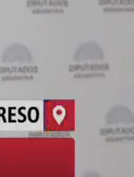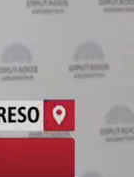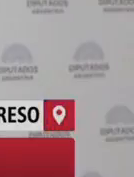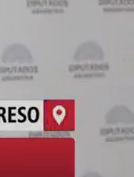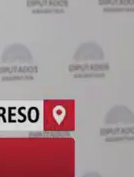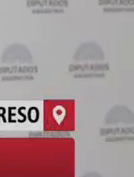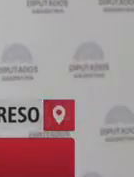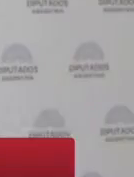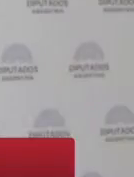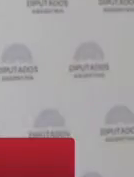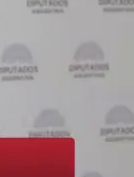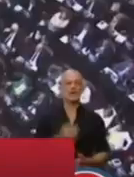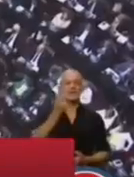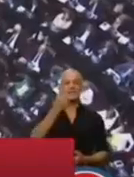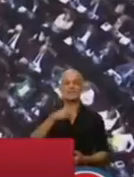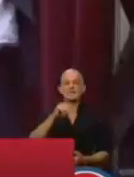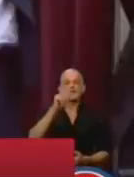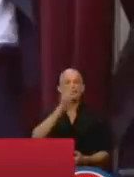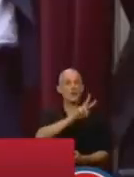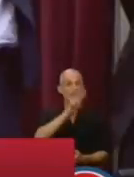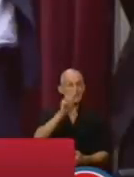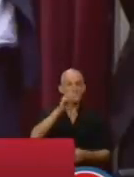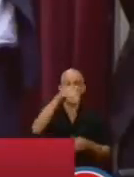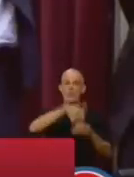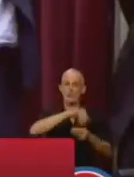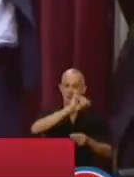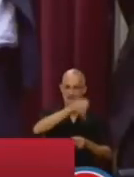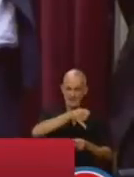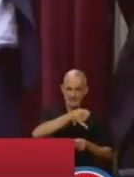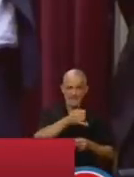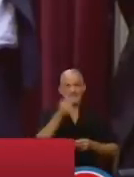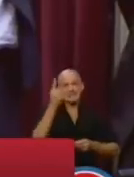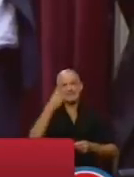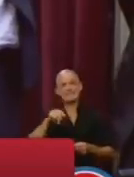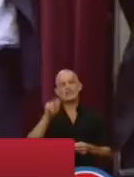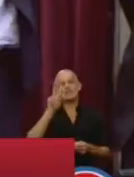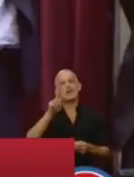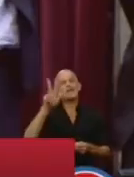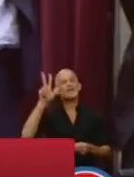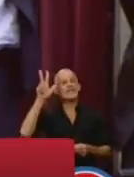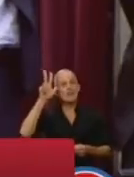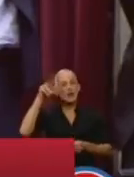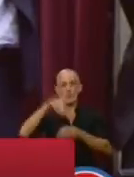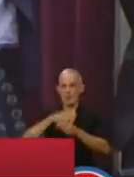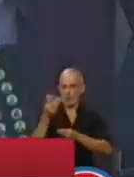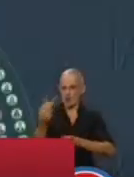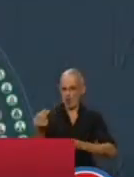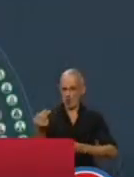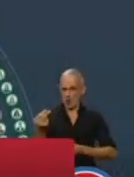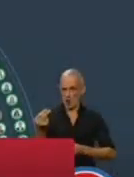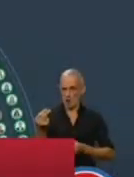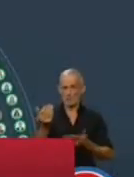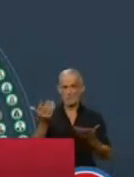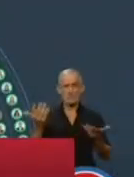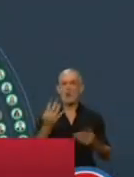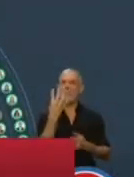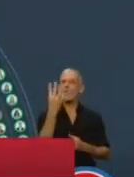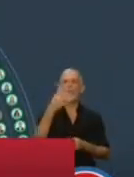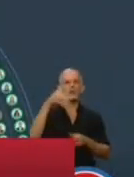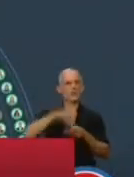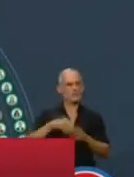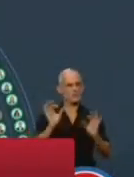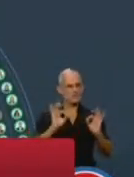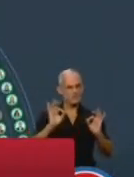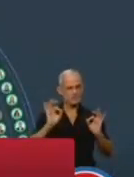porque todos esperaban o todos habían acordado otra cosa, ¿no? Vamos a repasar lo que le estamos contando, ¿no? Un tratamiento